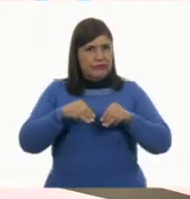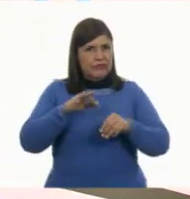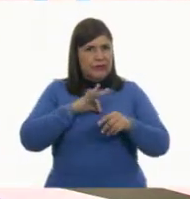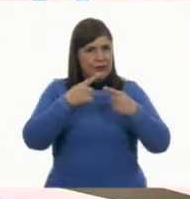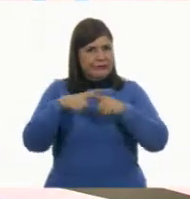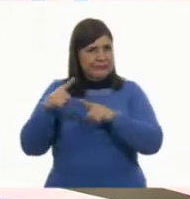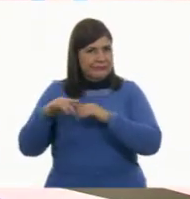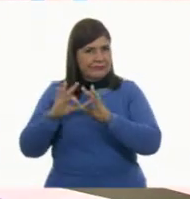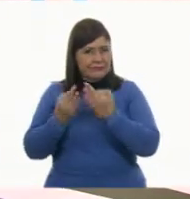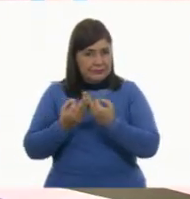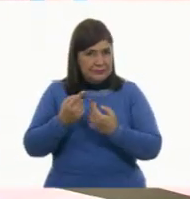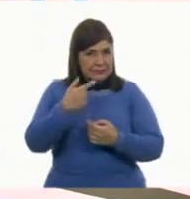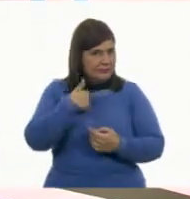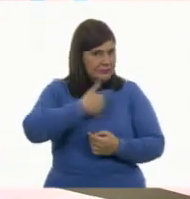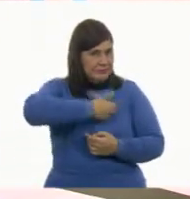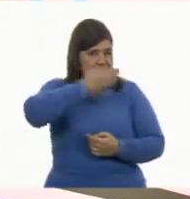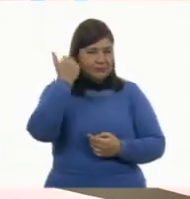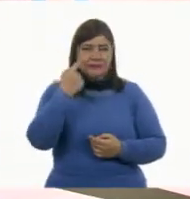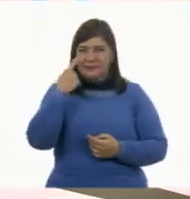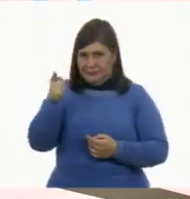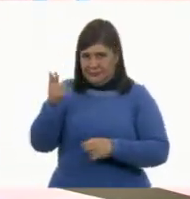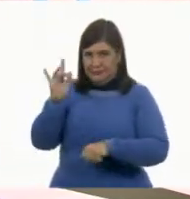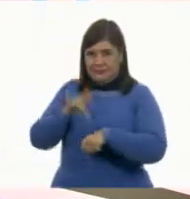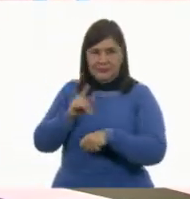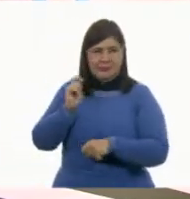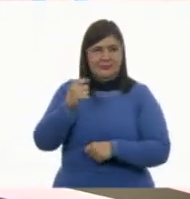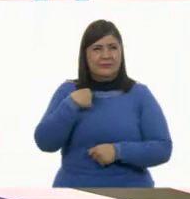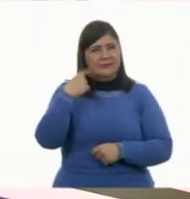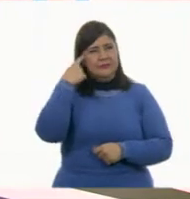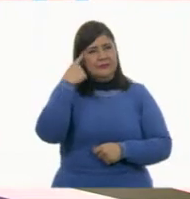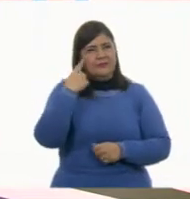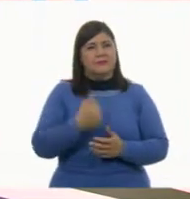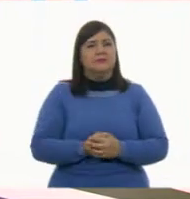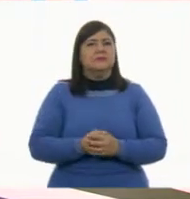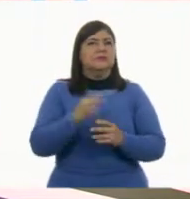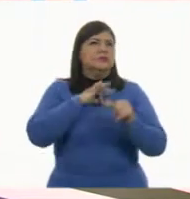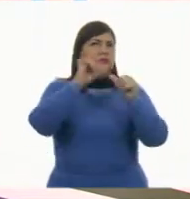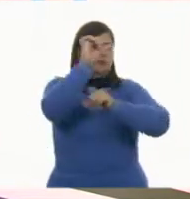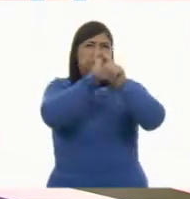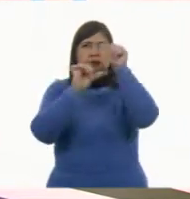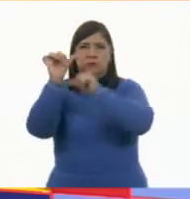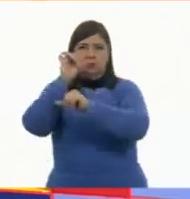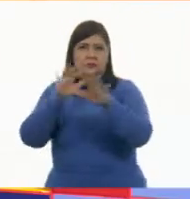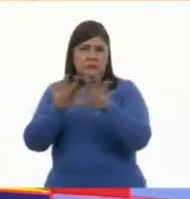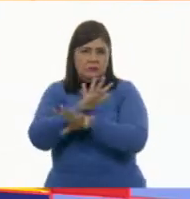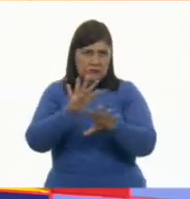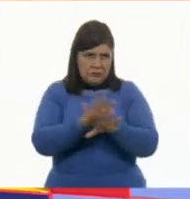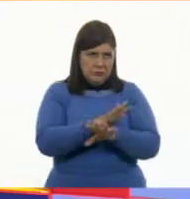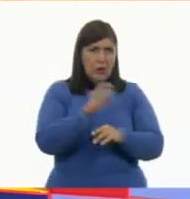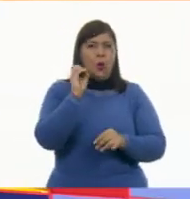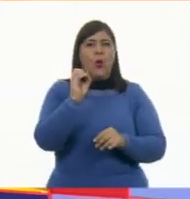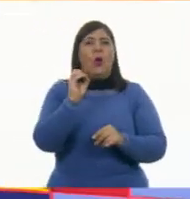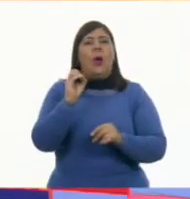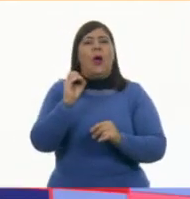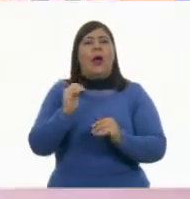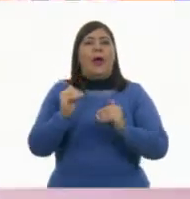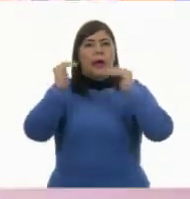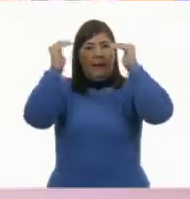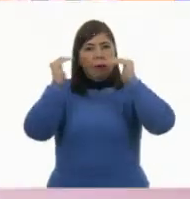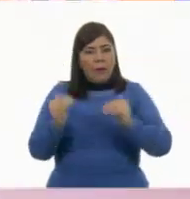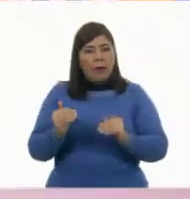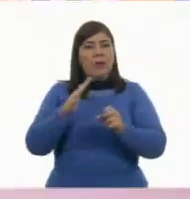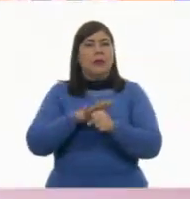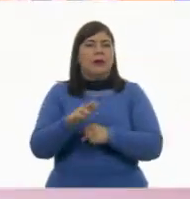Divertido, ¿verdad? A ver, te toca. A ver. Recuerda que podemos cambiar el orden y también cambiar el nivel. Yo propongo